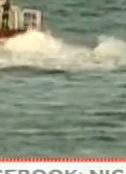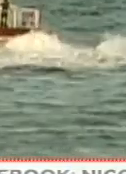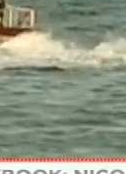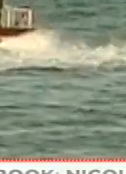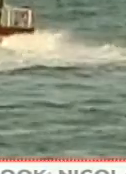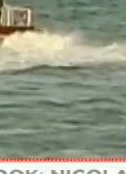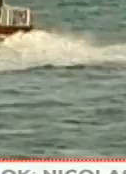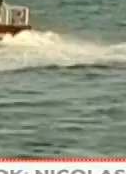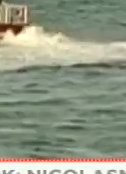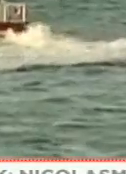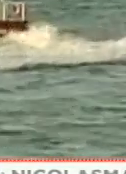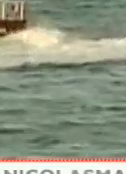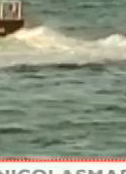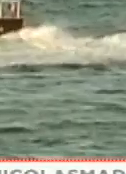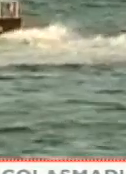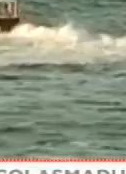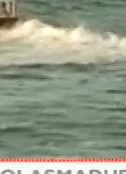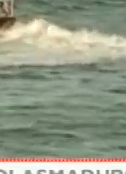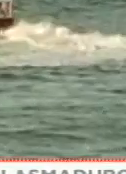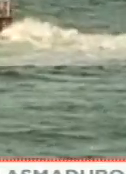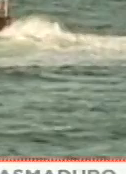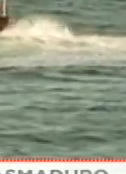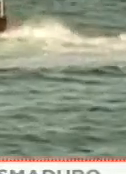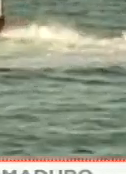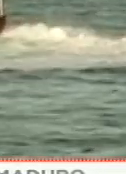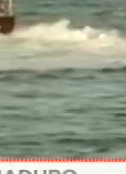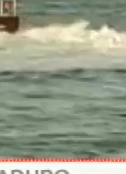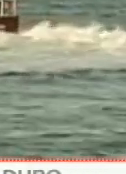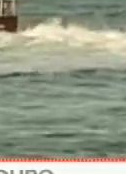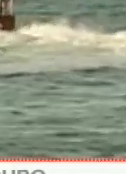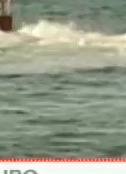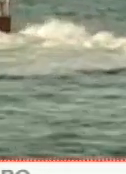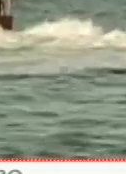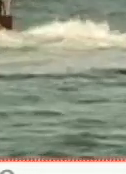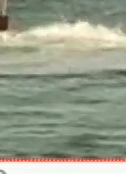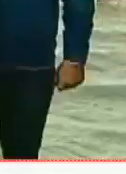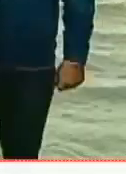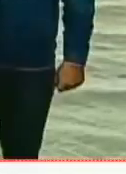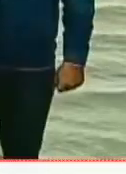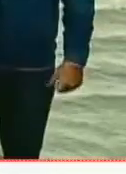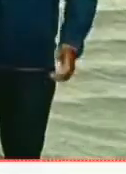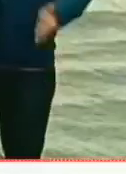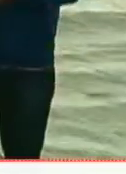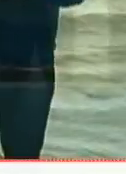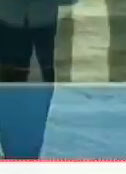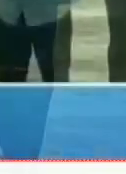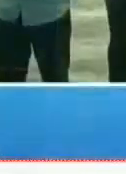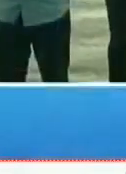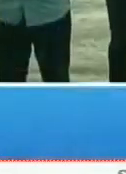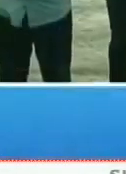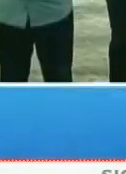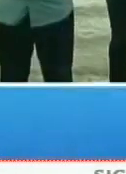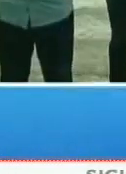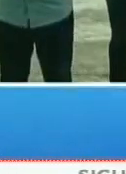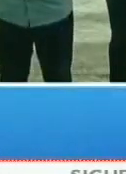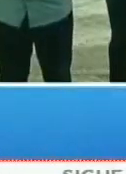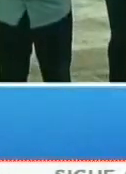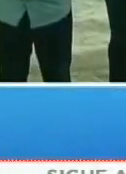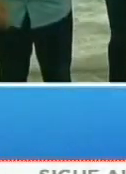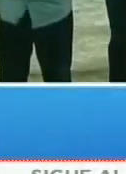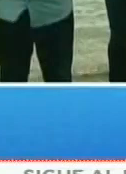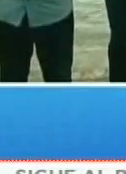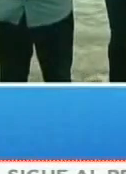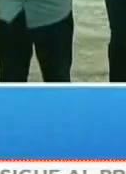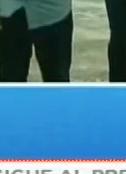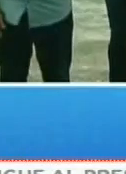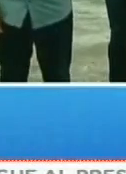haciendo país. Agradecido, señor gobernador. Adelante, presidente. ¿Alguna pregunta, comentario? Nosotros estamos felices acá en Cumaná.